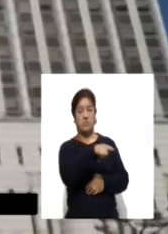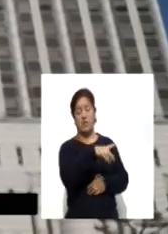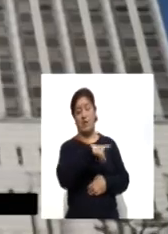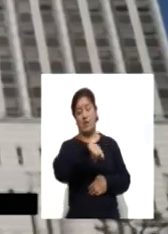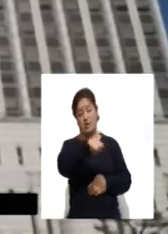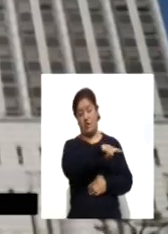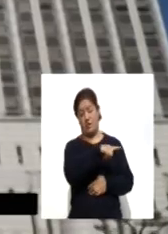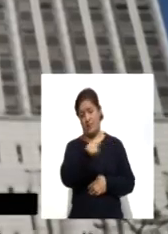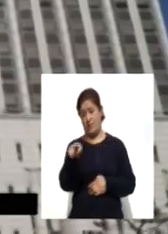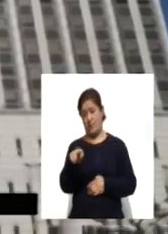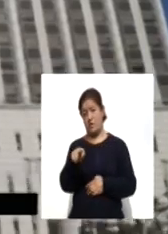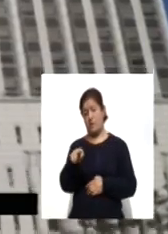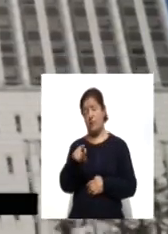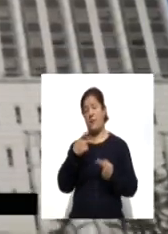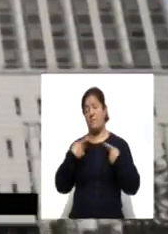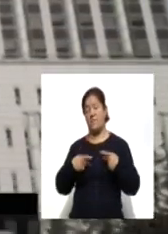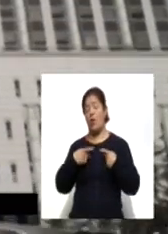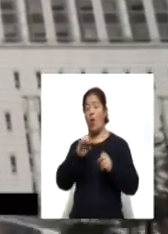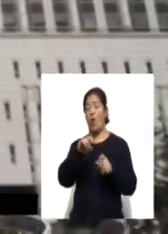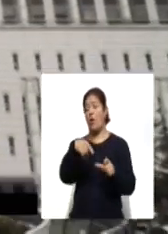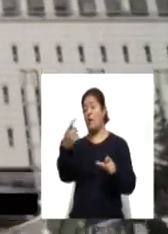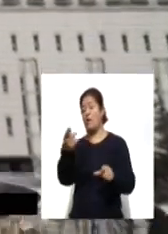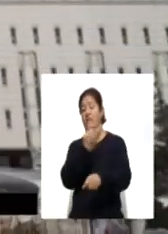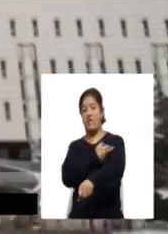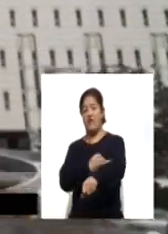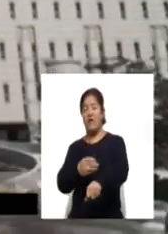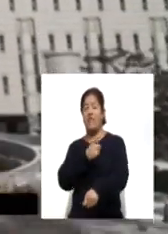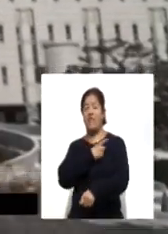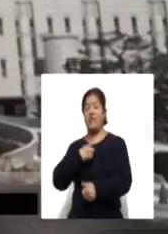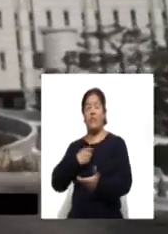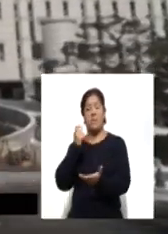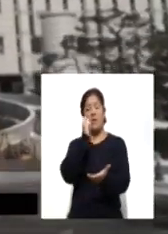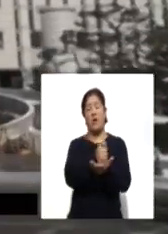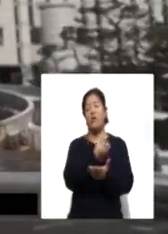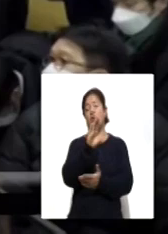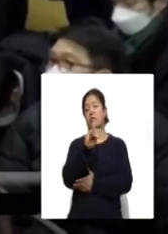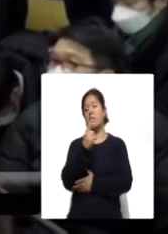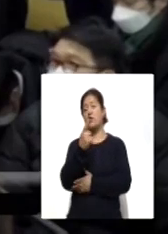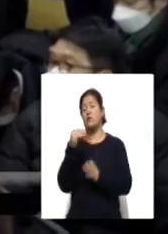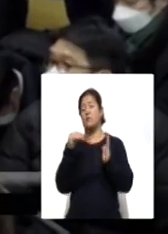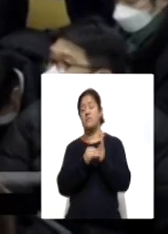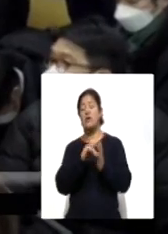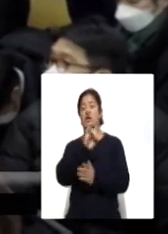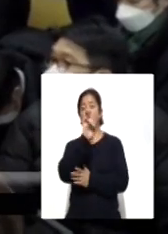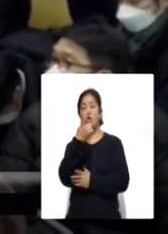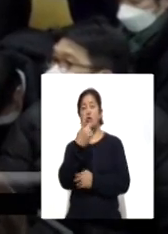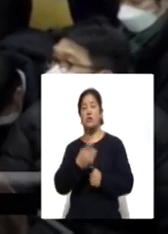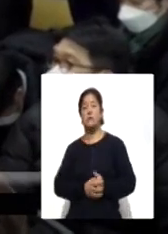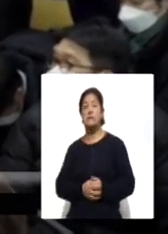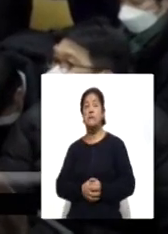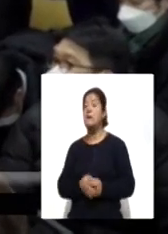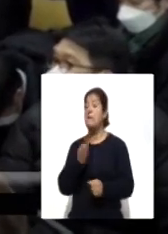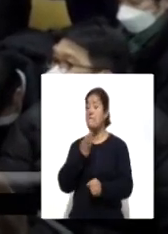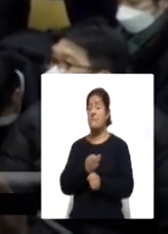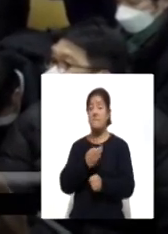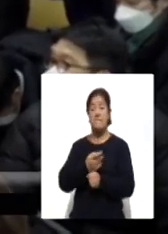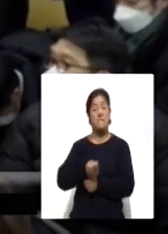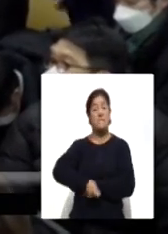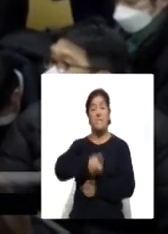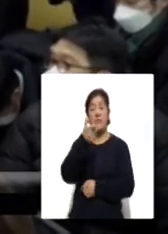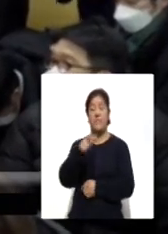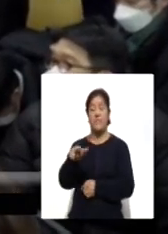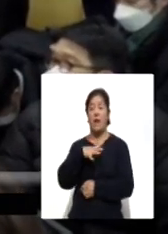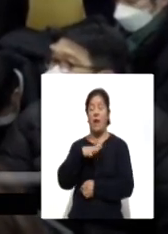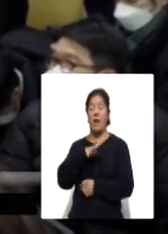una de las víctimas o a sus familias el equivalente a $91,000. Se trata del primer caso civil presentado ante